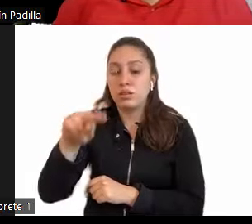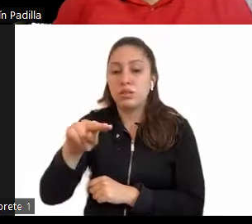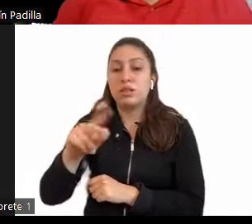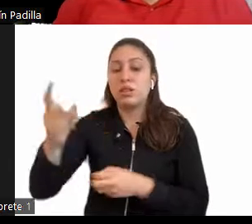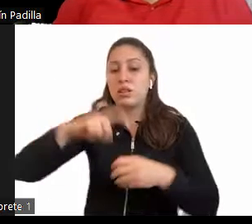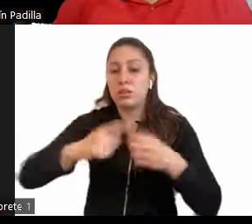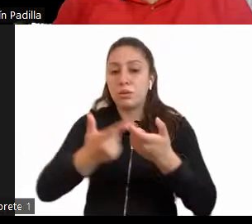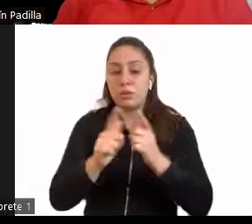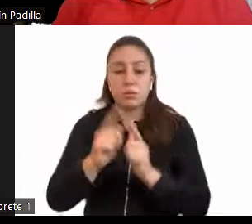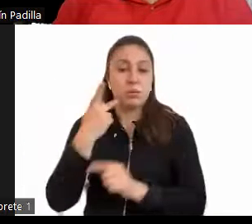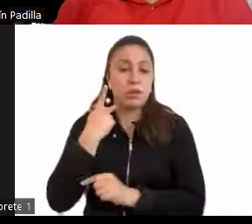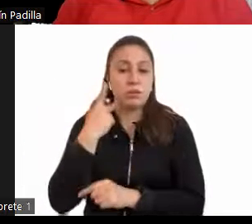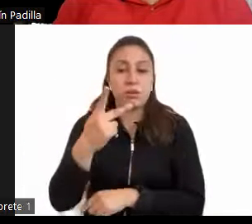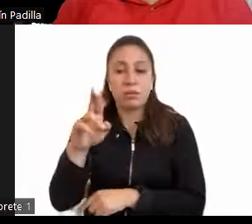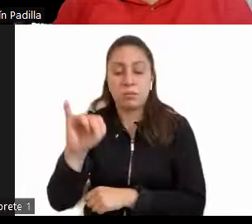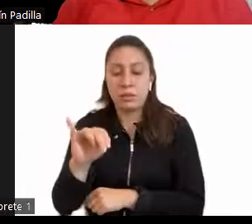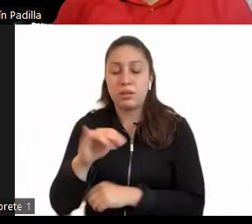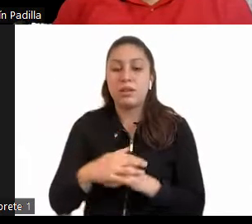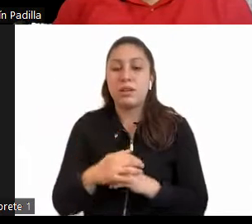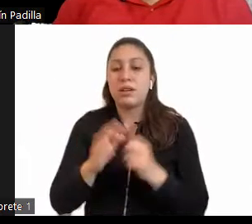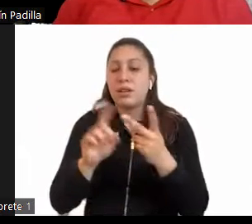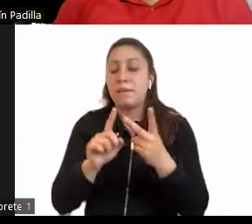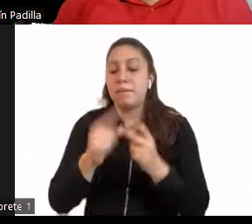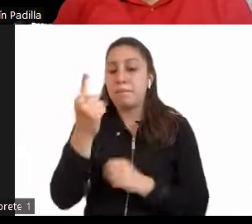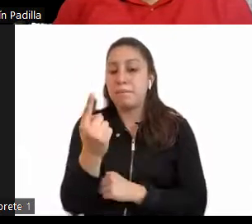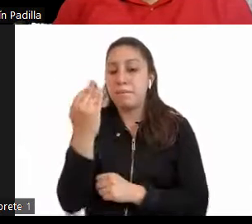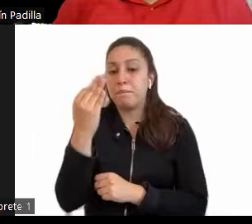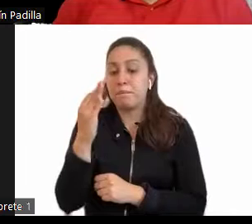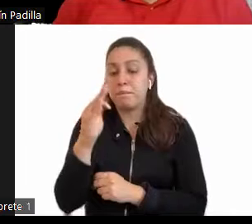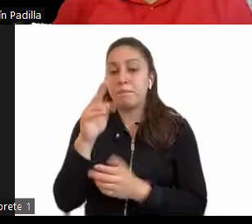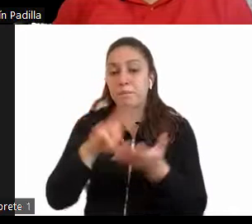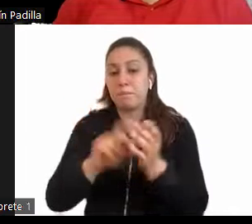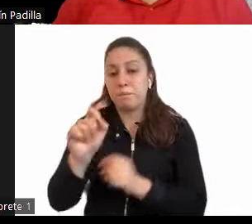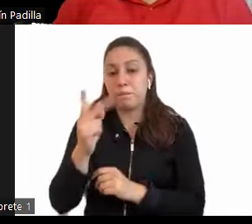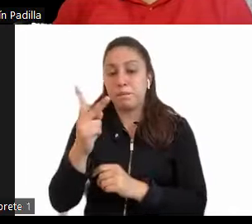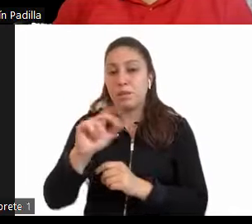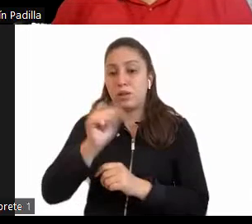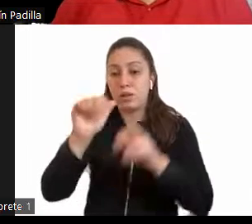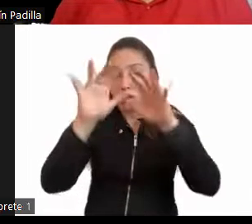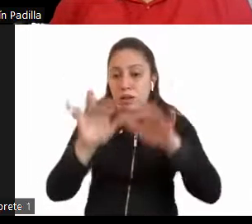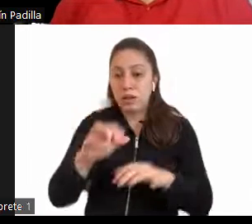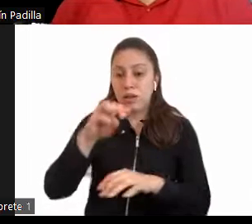Revolucionario Institucional. Con fecha 1 de febrero del año en curso, bajo el oficio